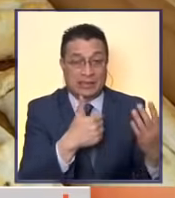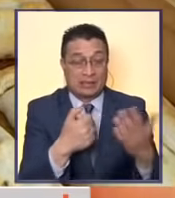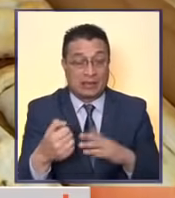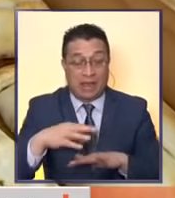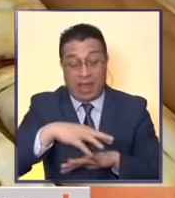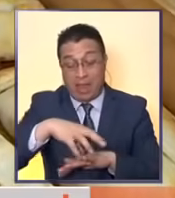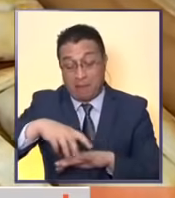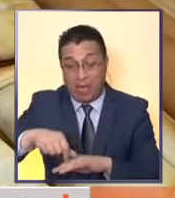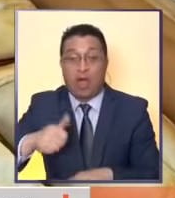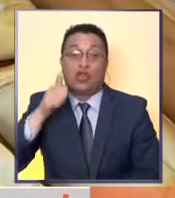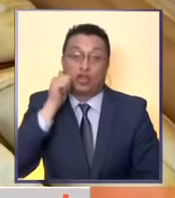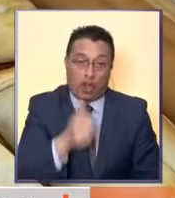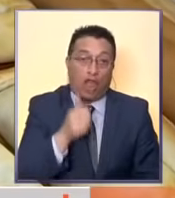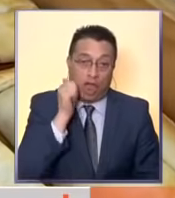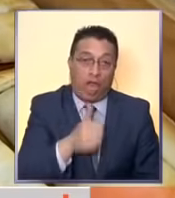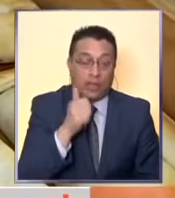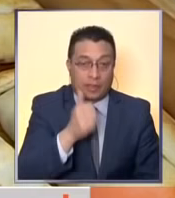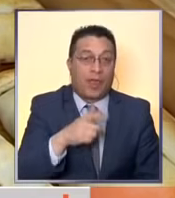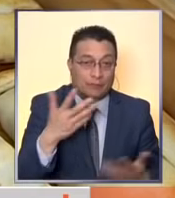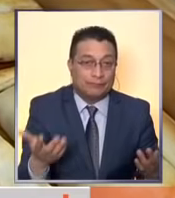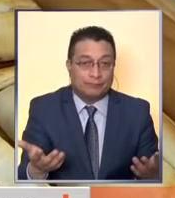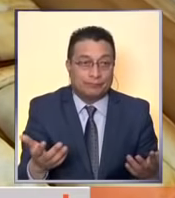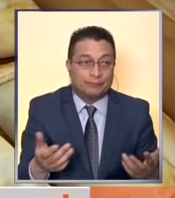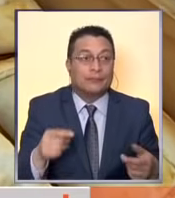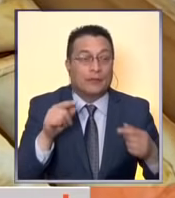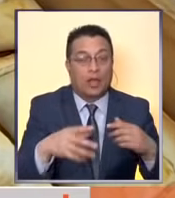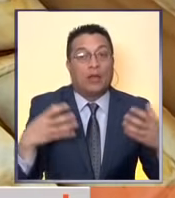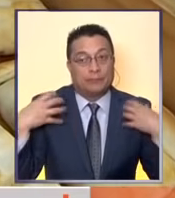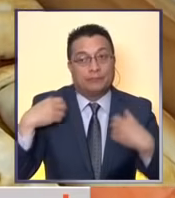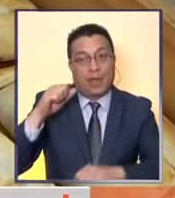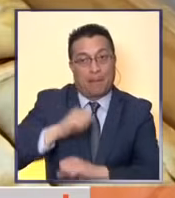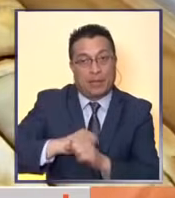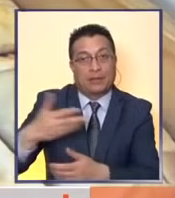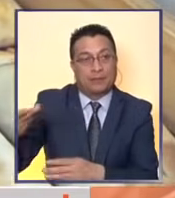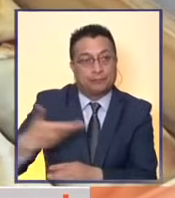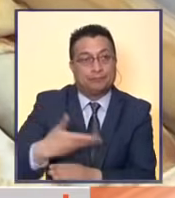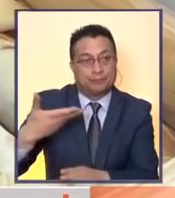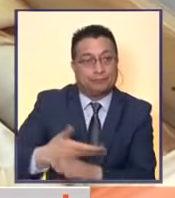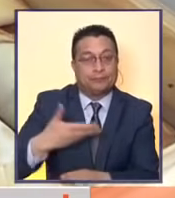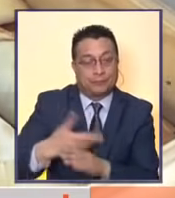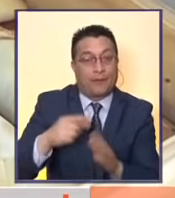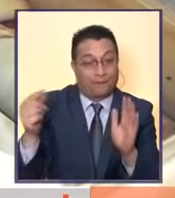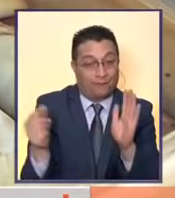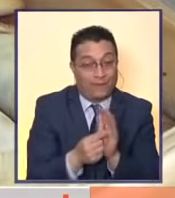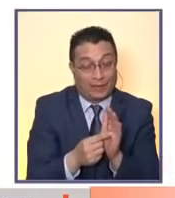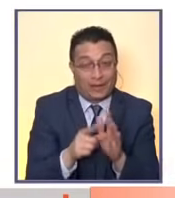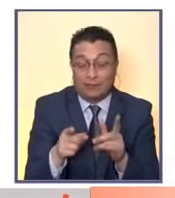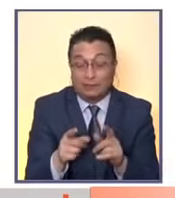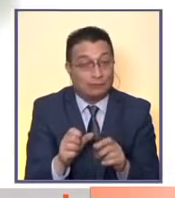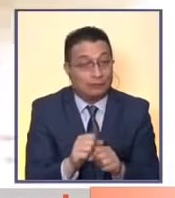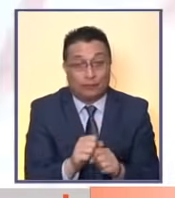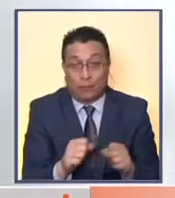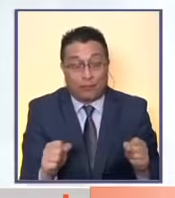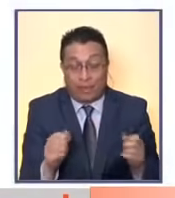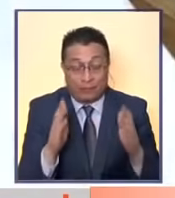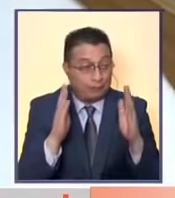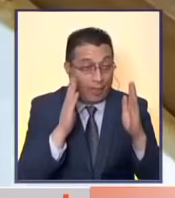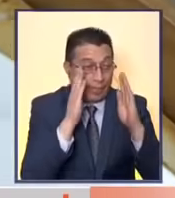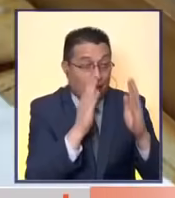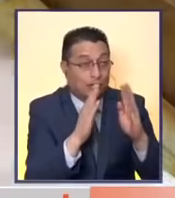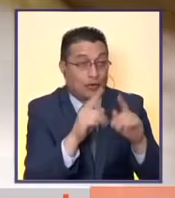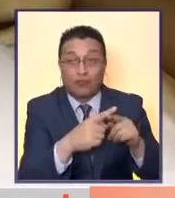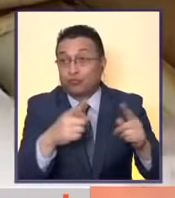para cada día de fiestas patrias. Todos encargos de empresa, porque en esa fecha simplemente no pueden atender al público